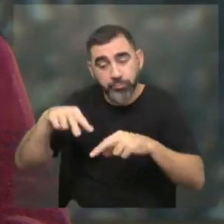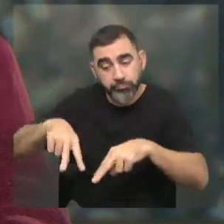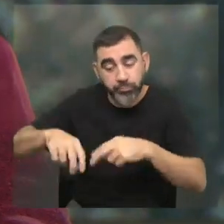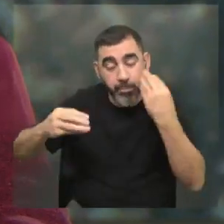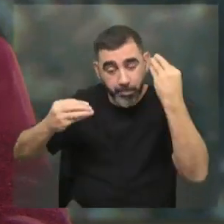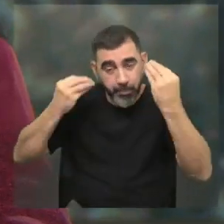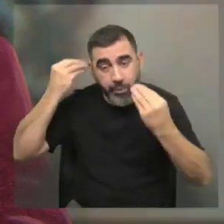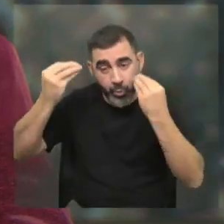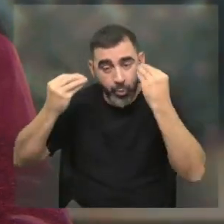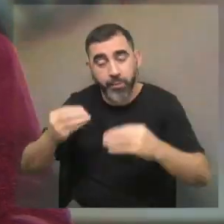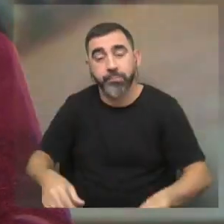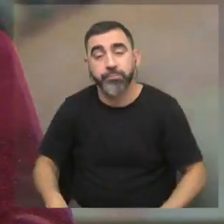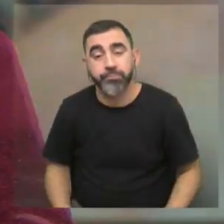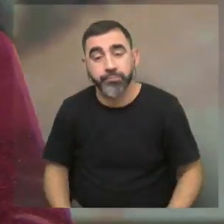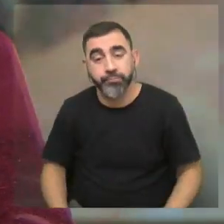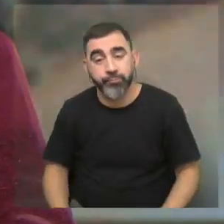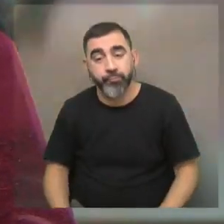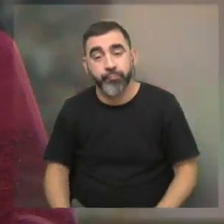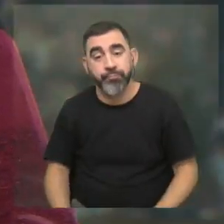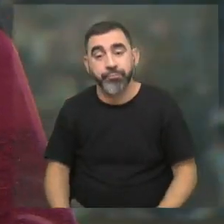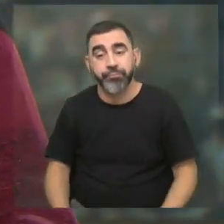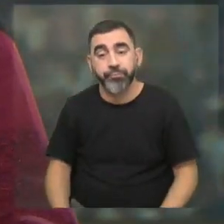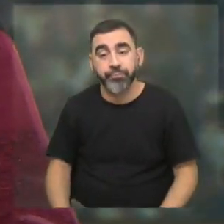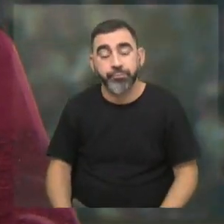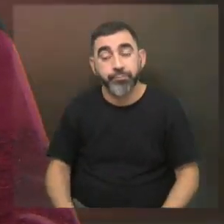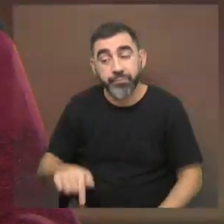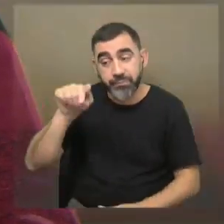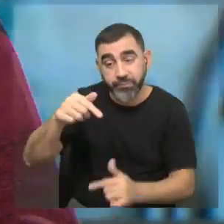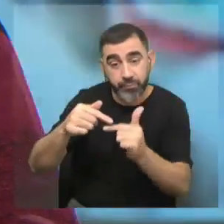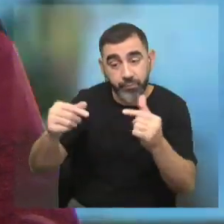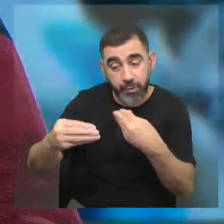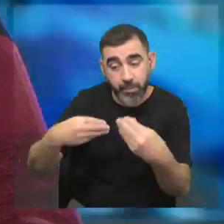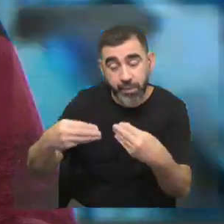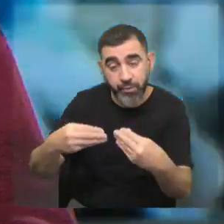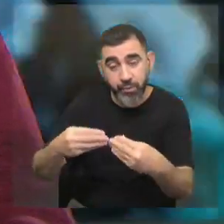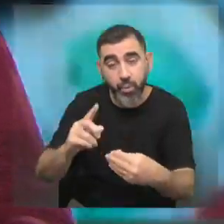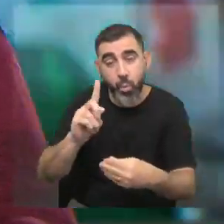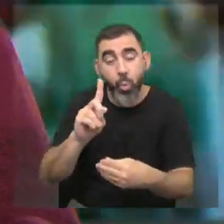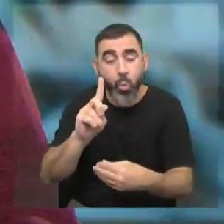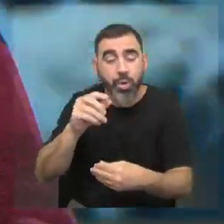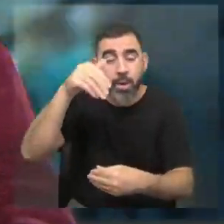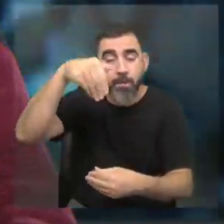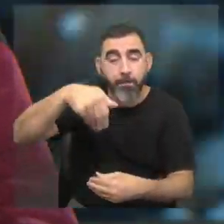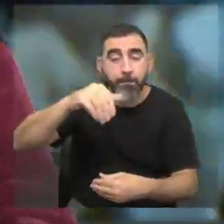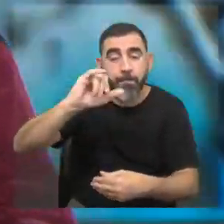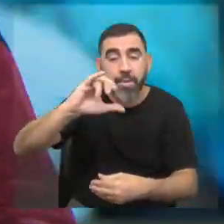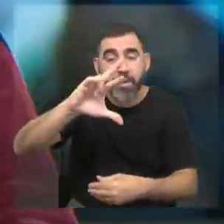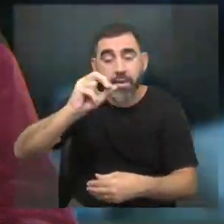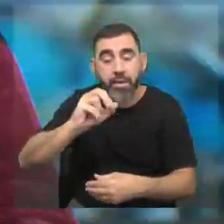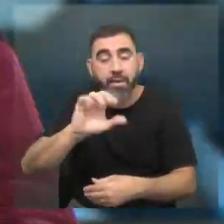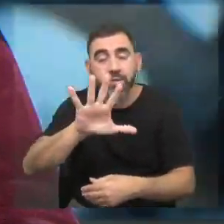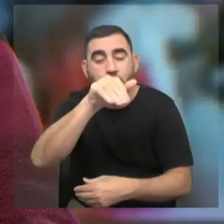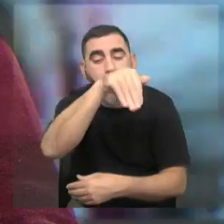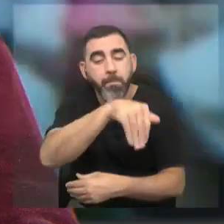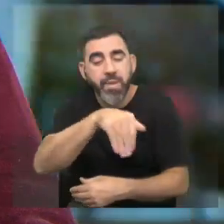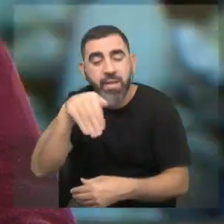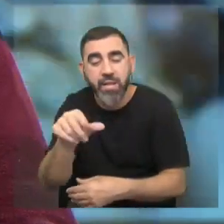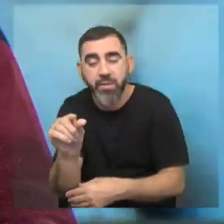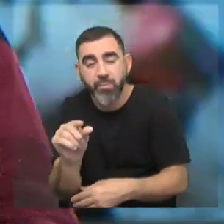En pocos días estaremos mirando primero la ceremonia inaugural de los Juegos Olímpicos en París y después, obviamente, las